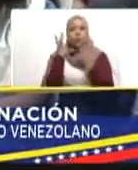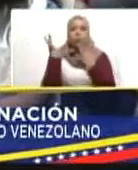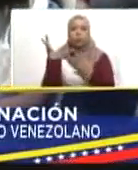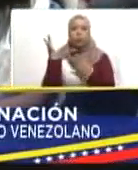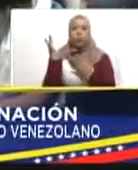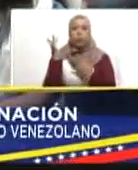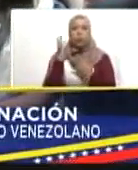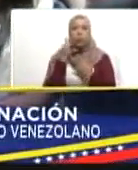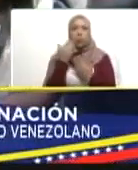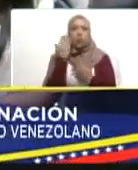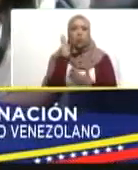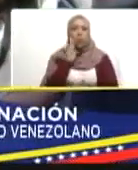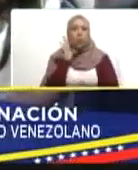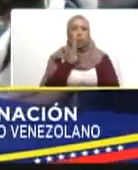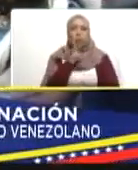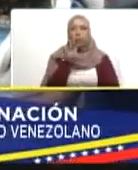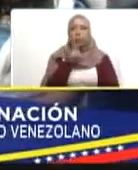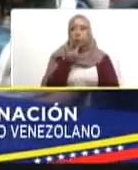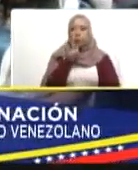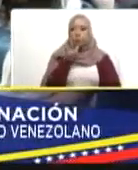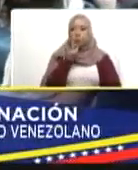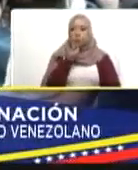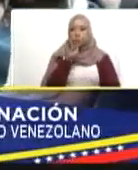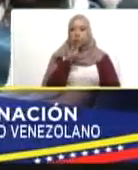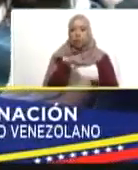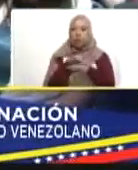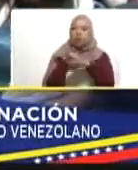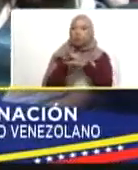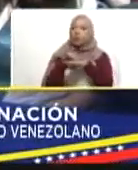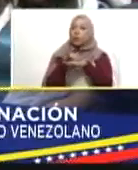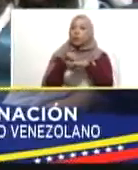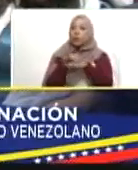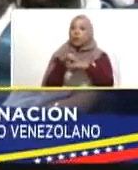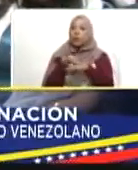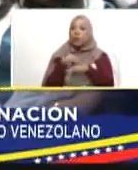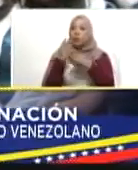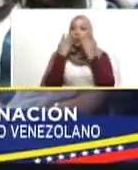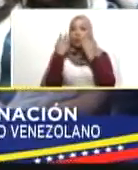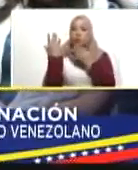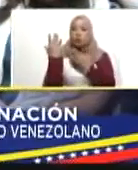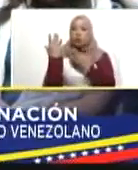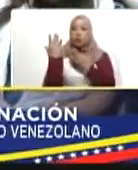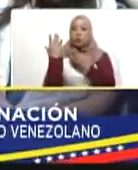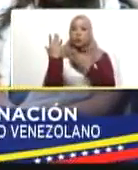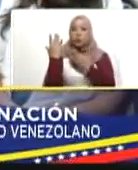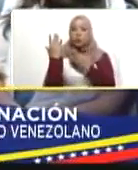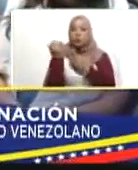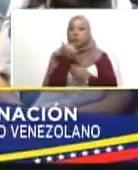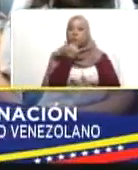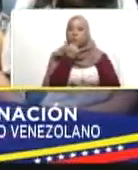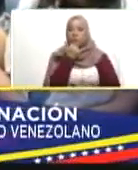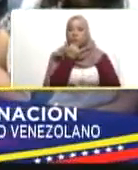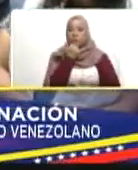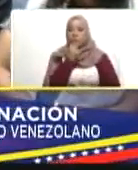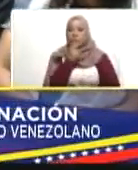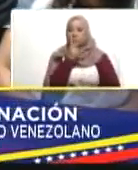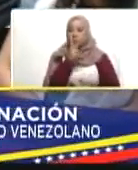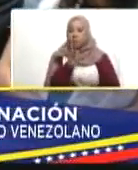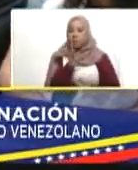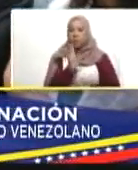fea está fea horrible Me Disculpa pero me la tomé así horrible